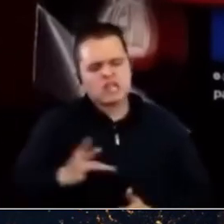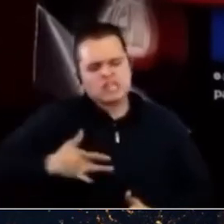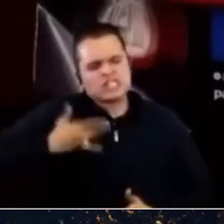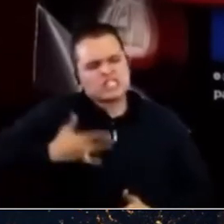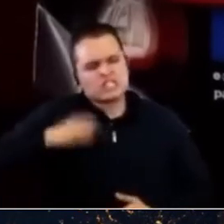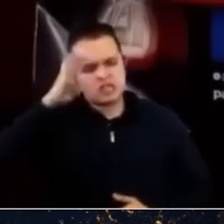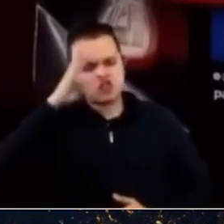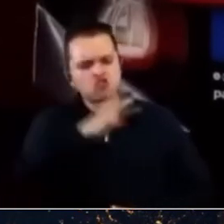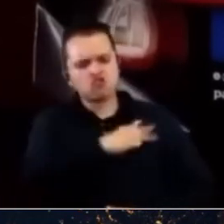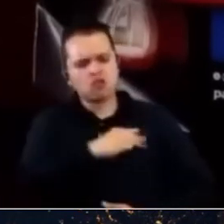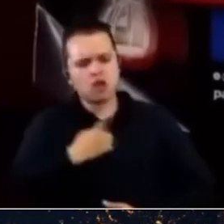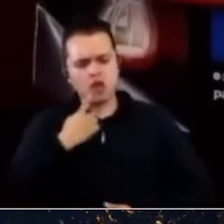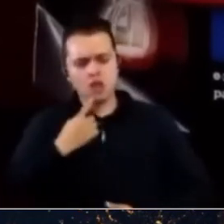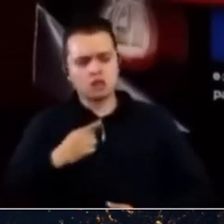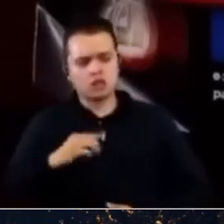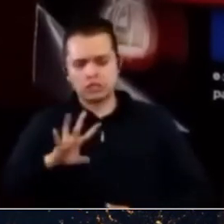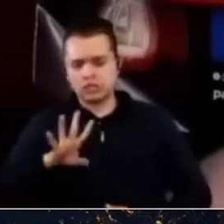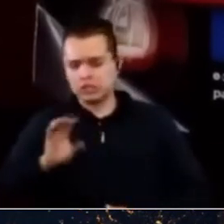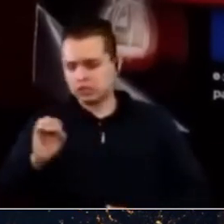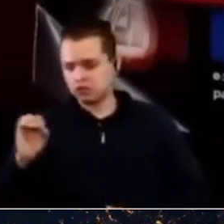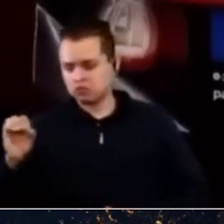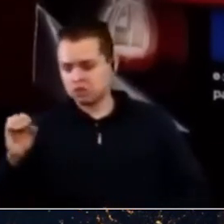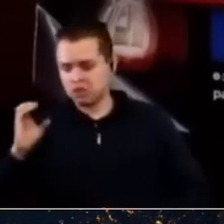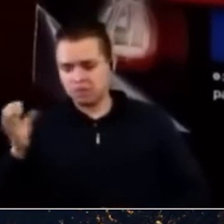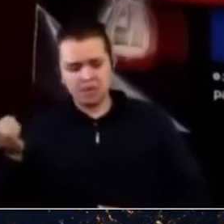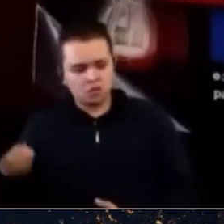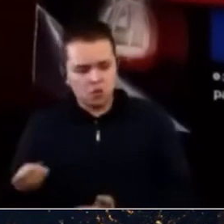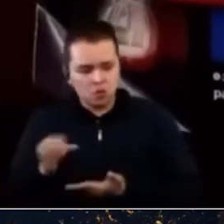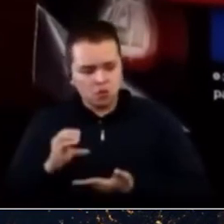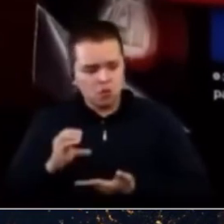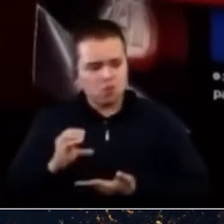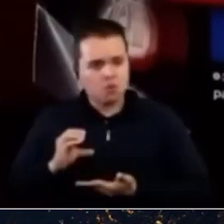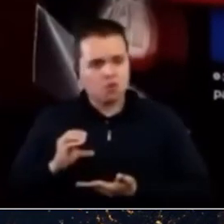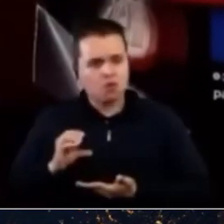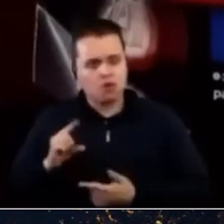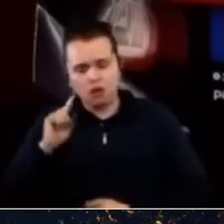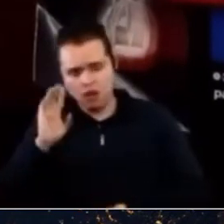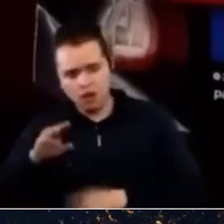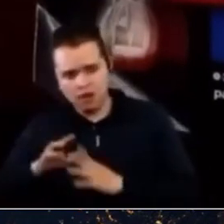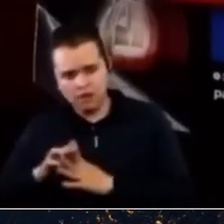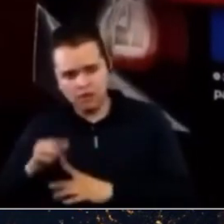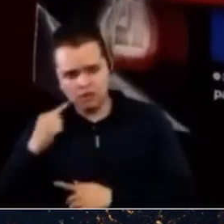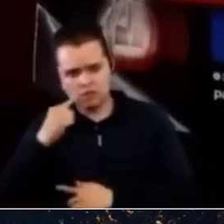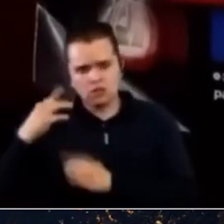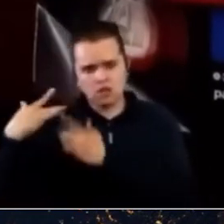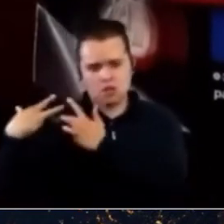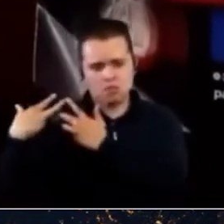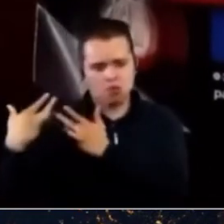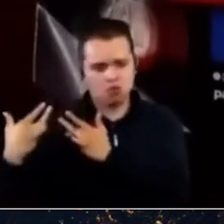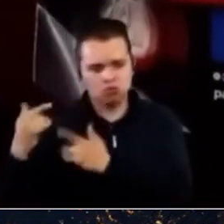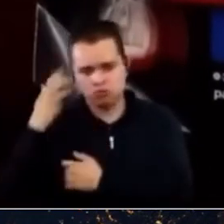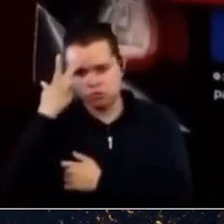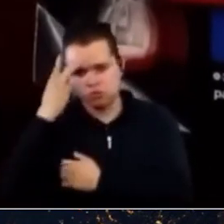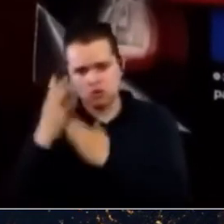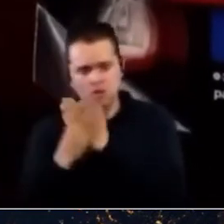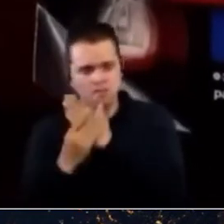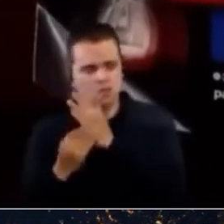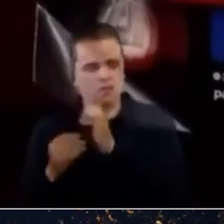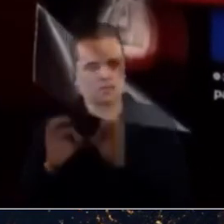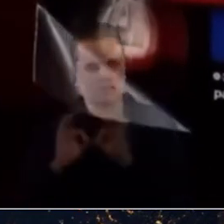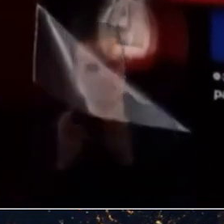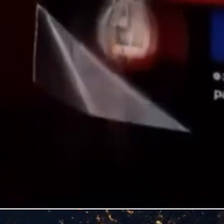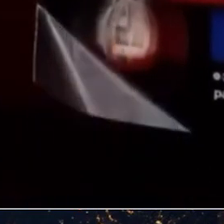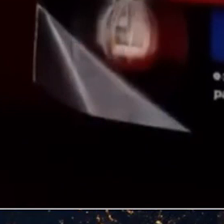ese soldado regular que se gana 500 mil pesos? Que muchas veces se enrola voluntariamente por la pobreza de su